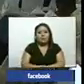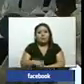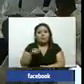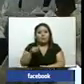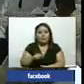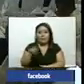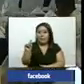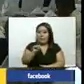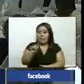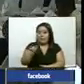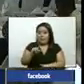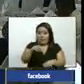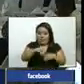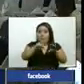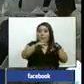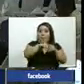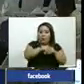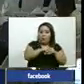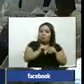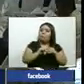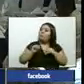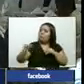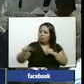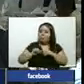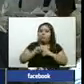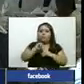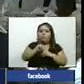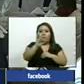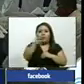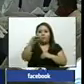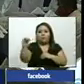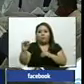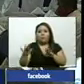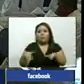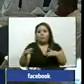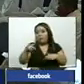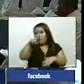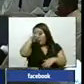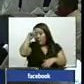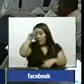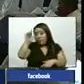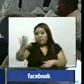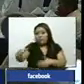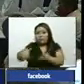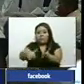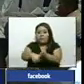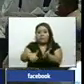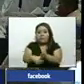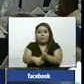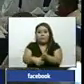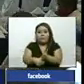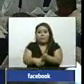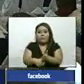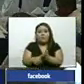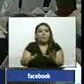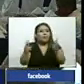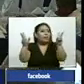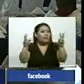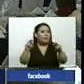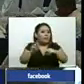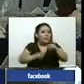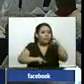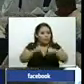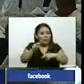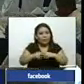de crédito que el banco pone a disposición del país para trabajar con los gobiernos locales, básicamente en infraestructura y